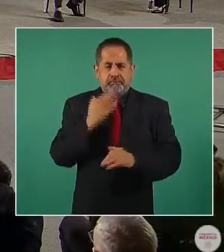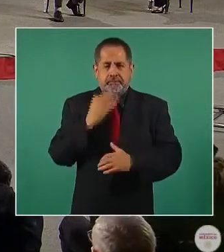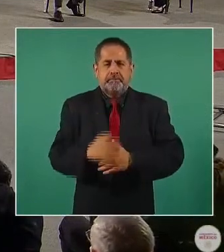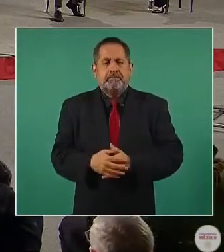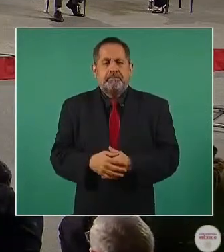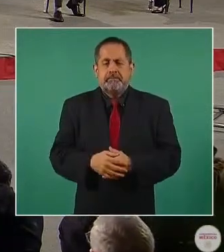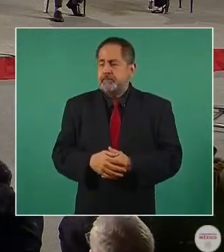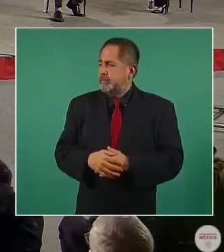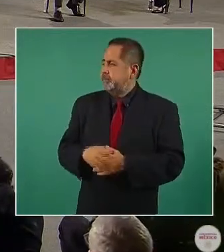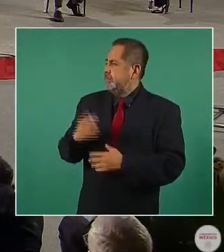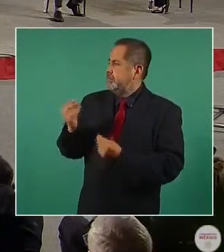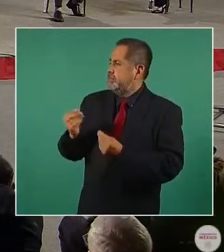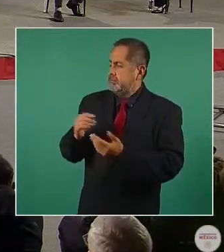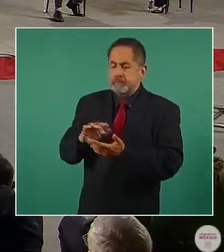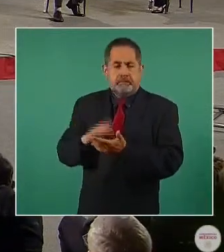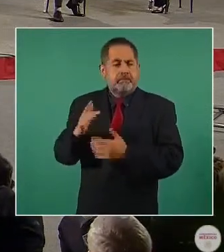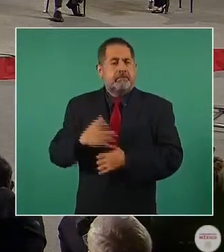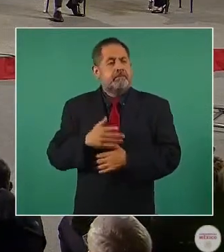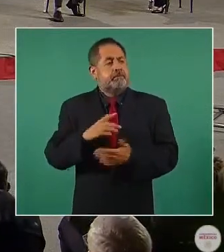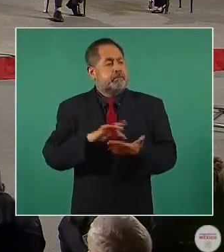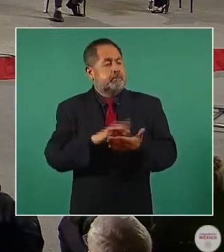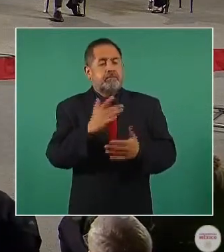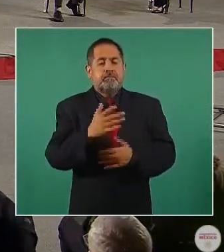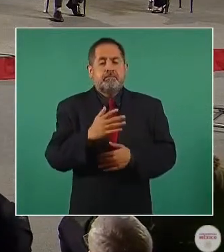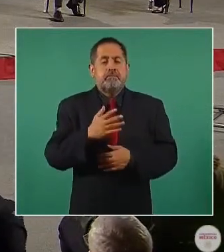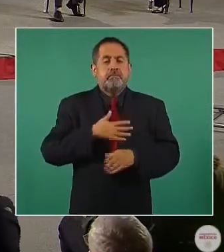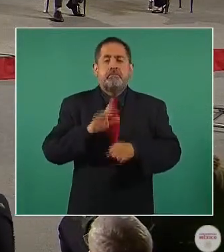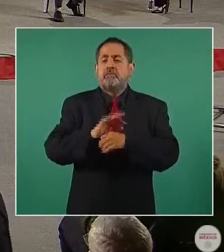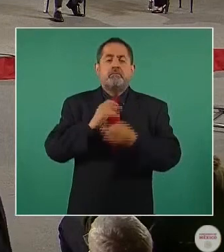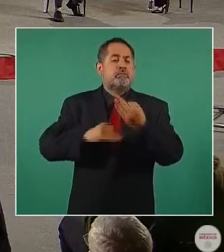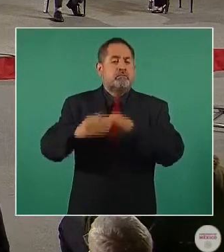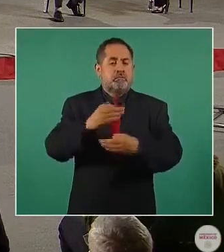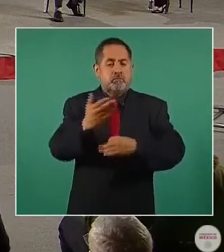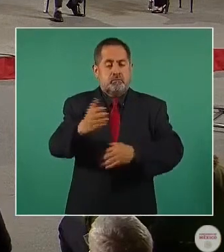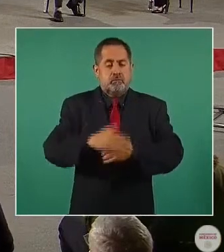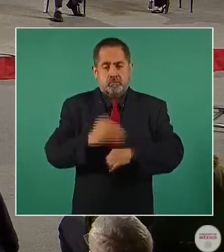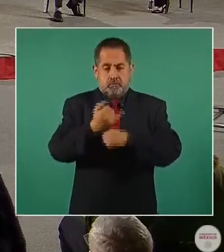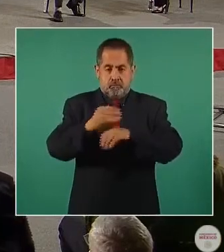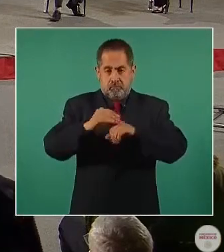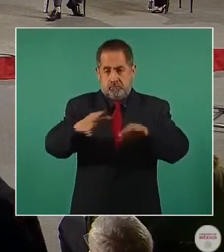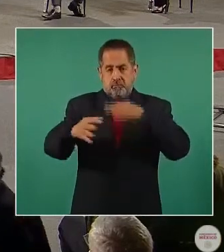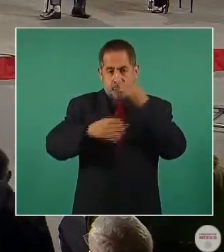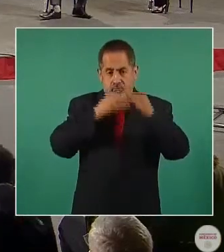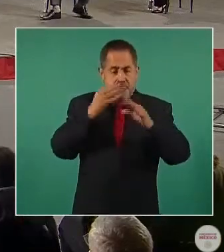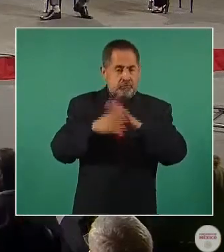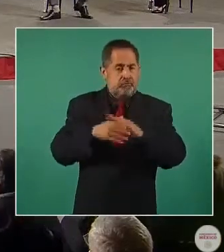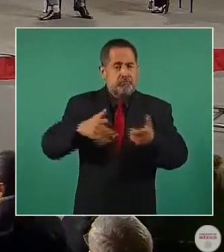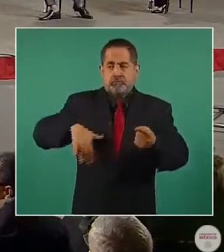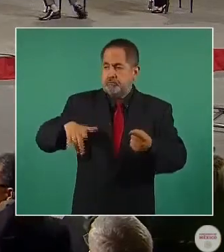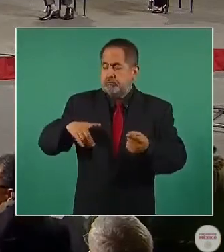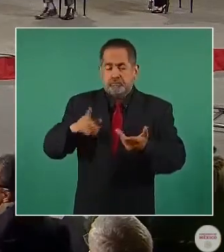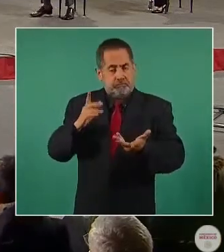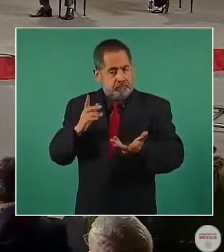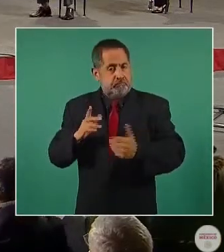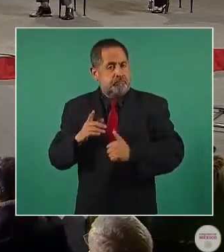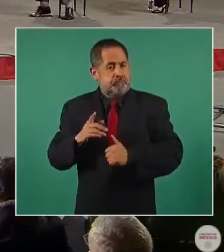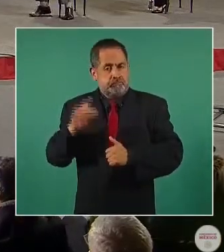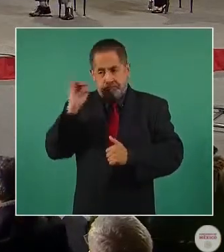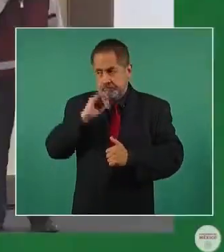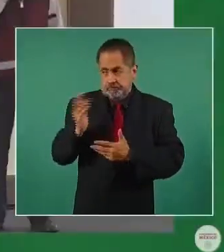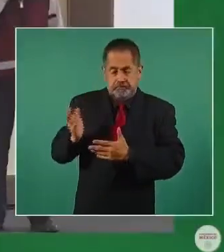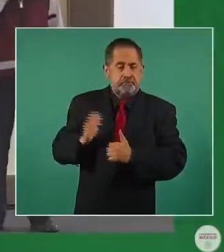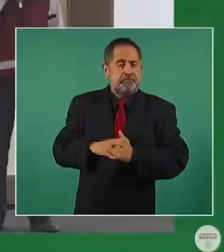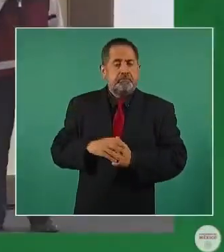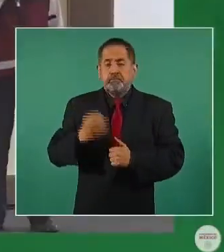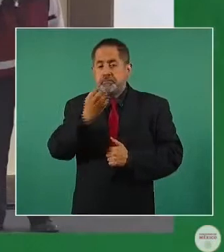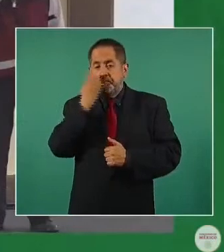Muchas gracias, jefa. Buenos días, señor presidente. Buenos días a todas y a todos. Les informamos, como comenta la jefa, que las